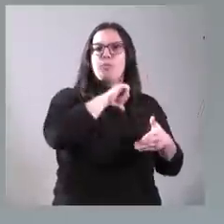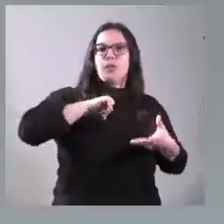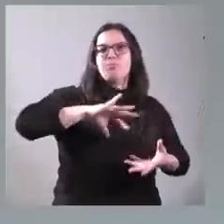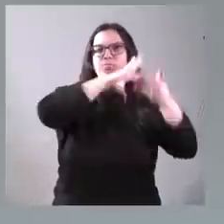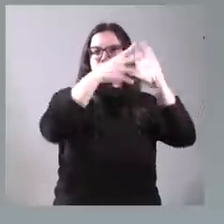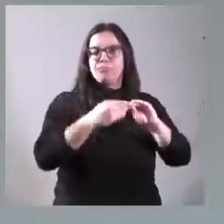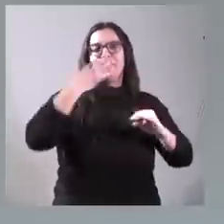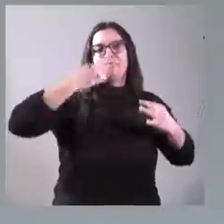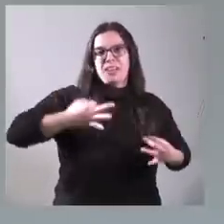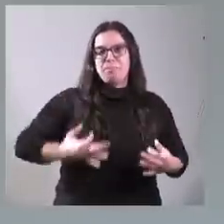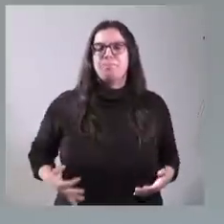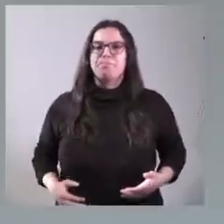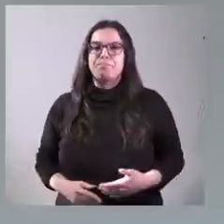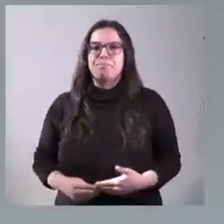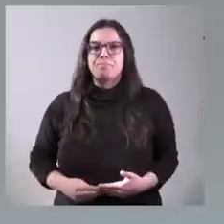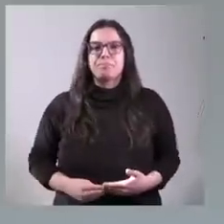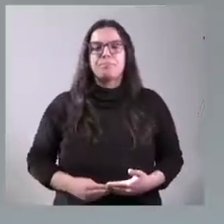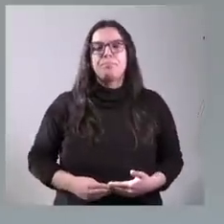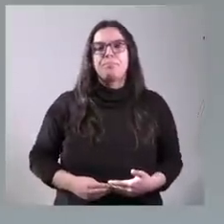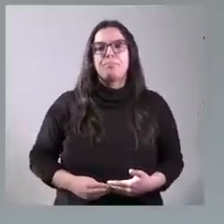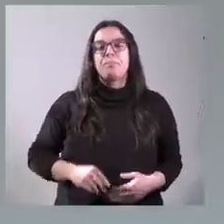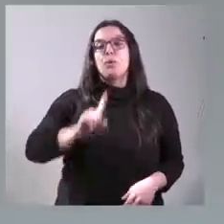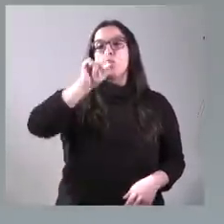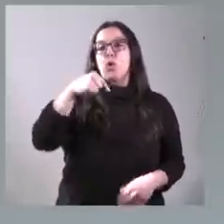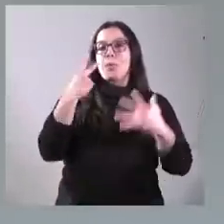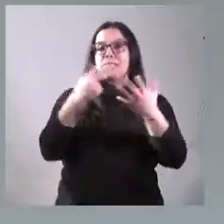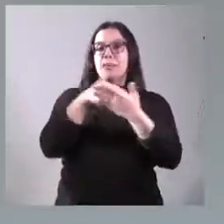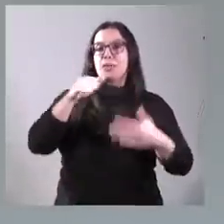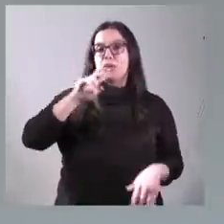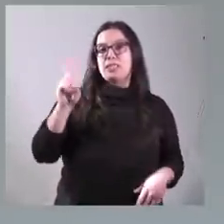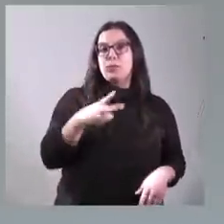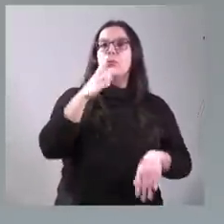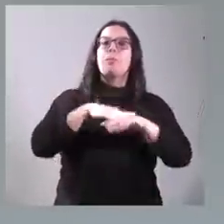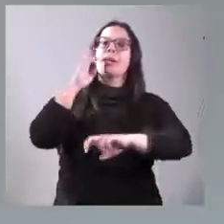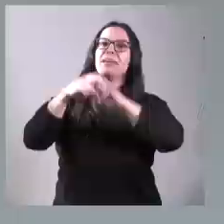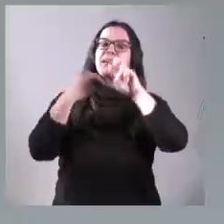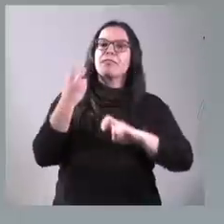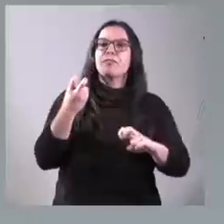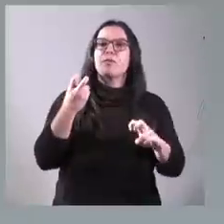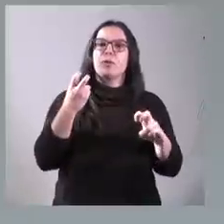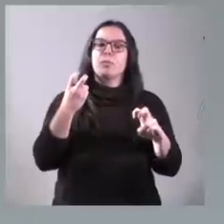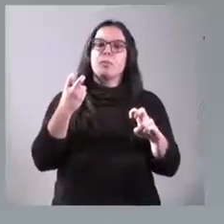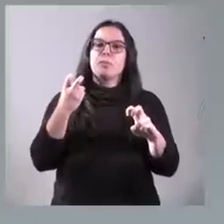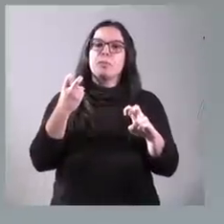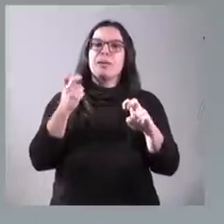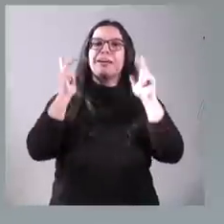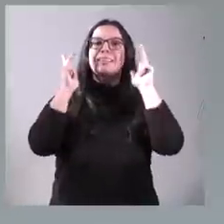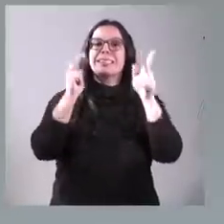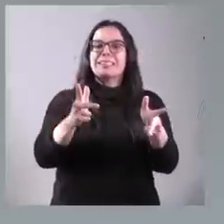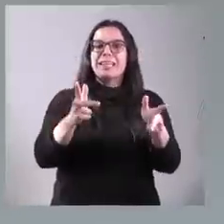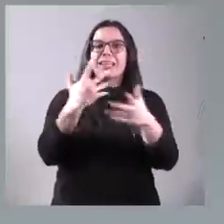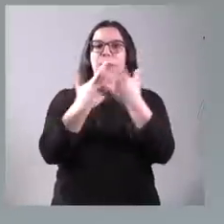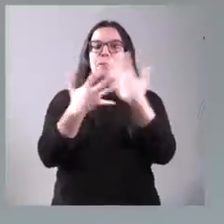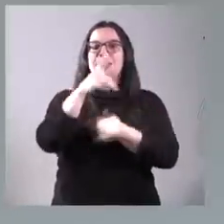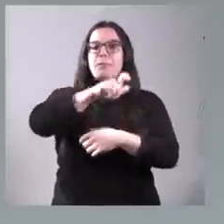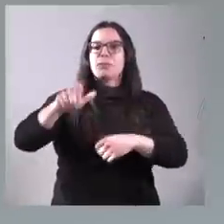las personas que están en estos centros Por otra parte 1,7 millones de euros para la reforma de la residencia mixta de